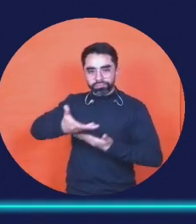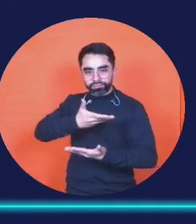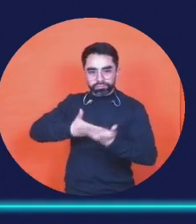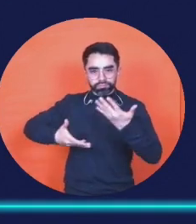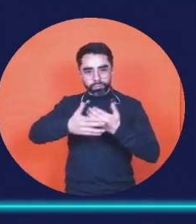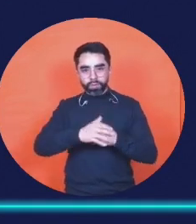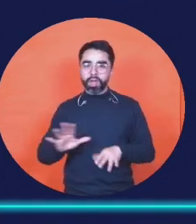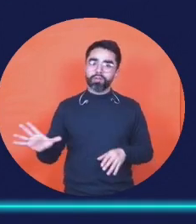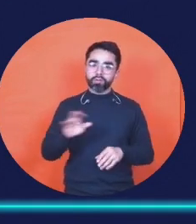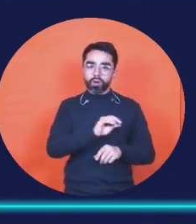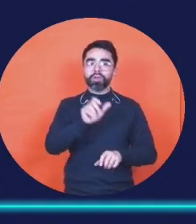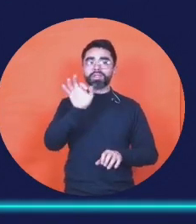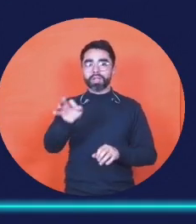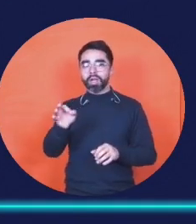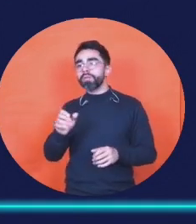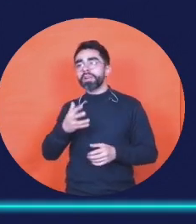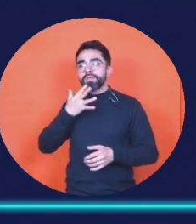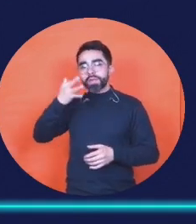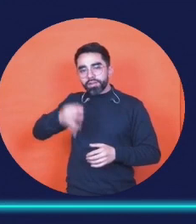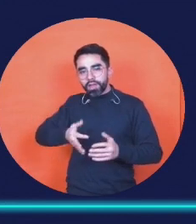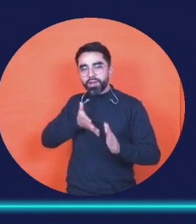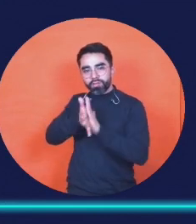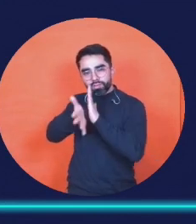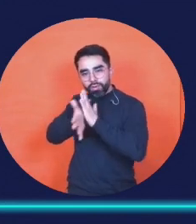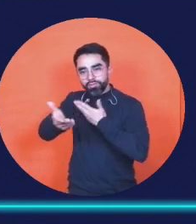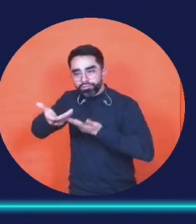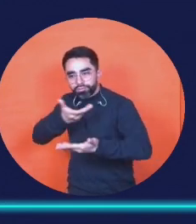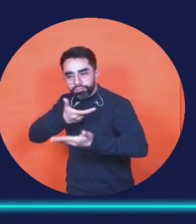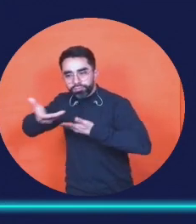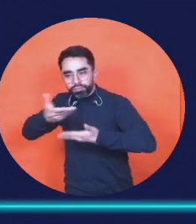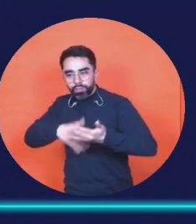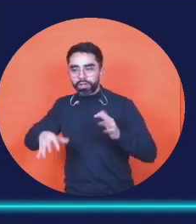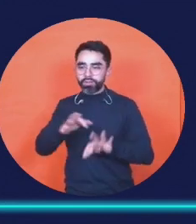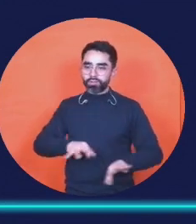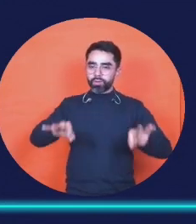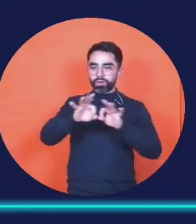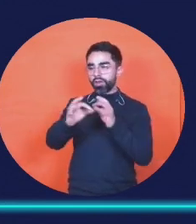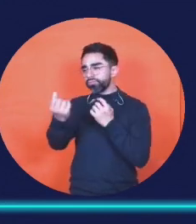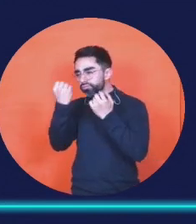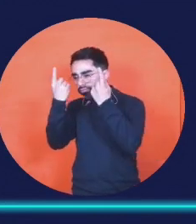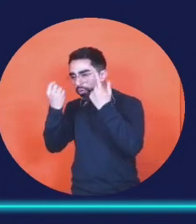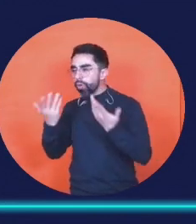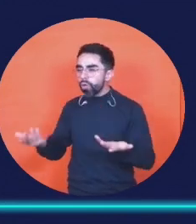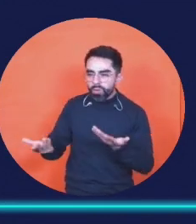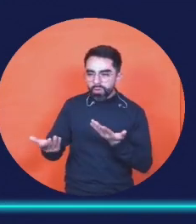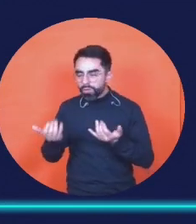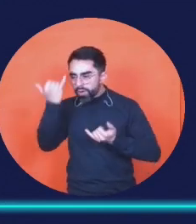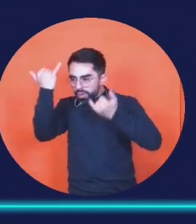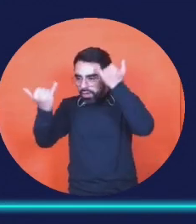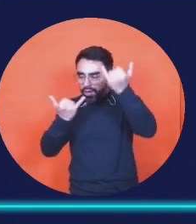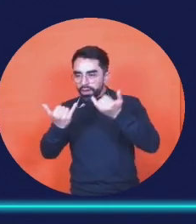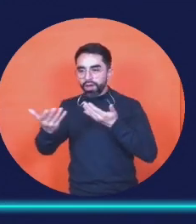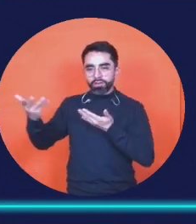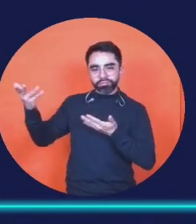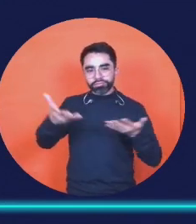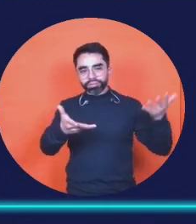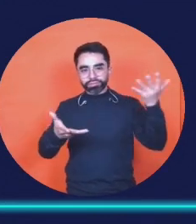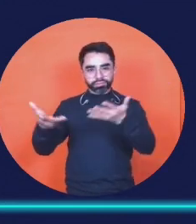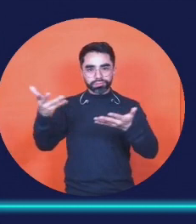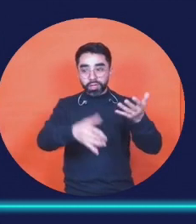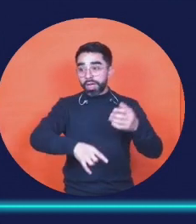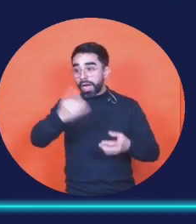honestos, dándonos feedback y entendiendo cómo trabajar y sabiendo cómo deconstruir los problemas para poder aprender de